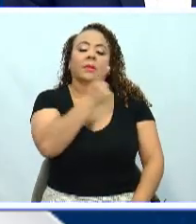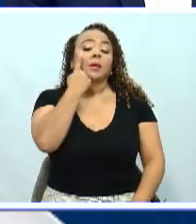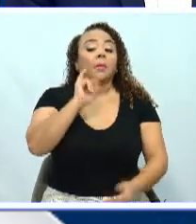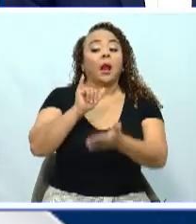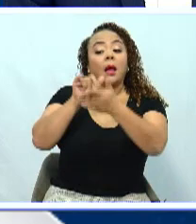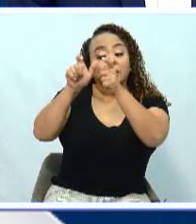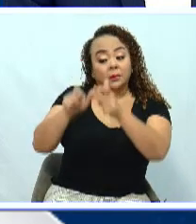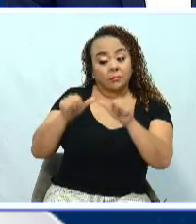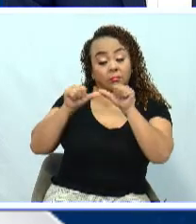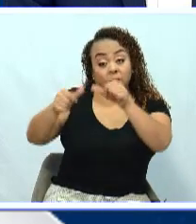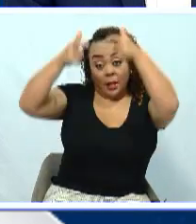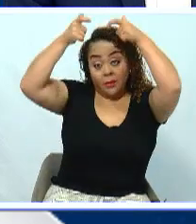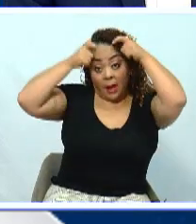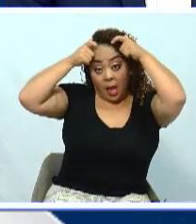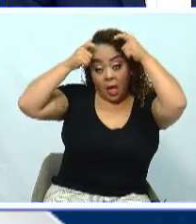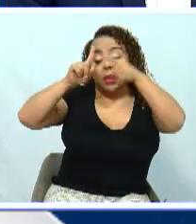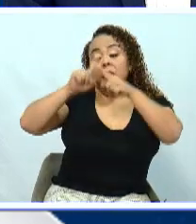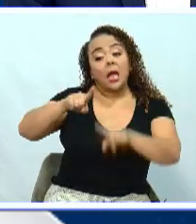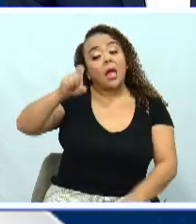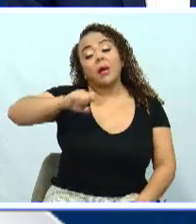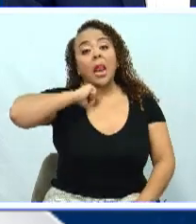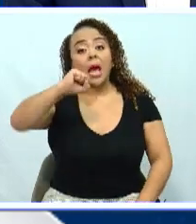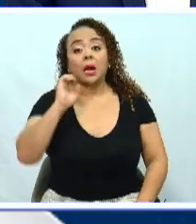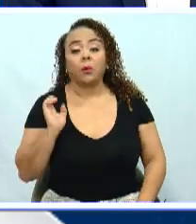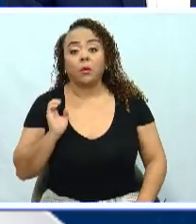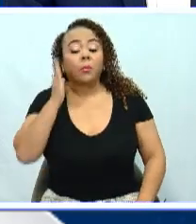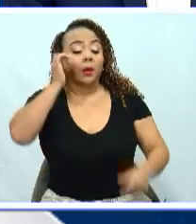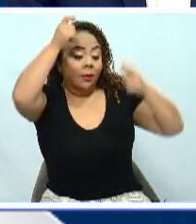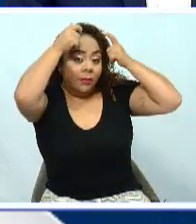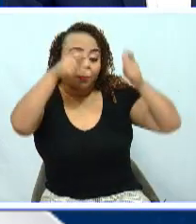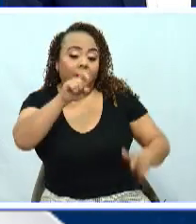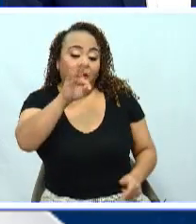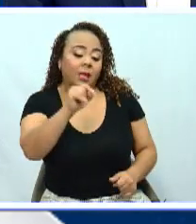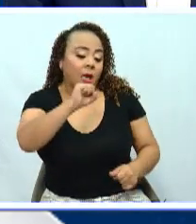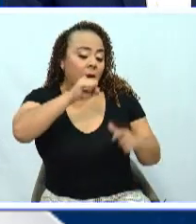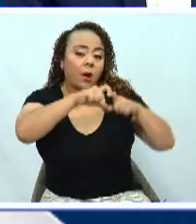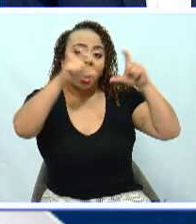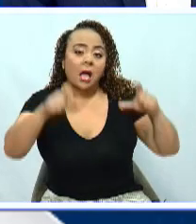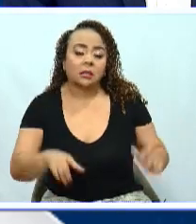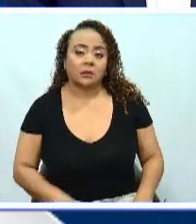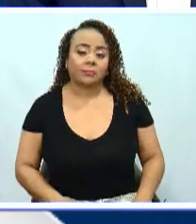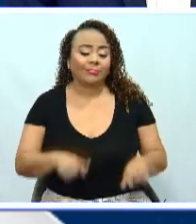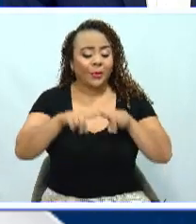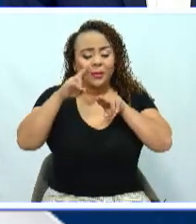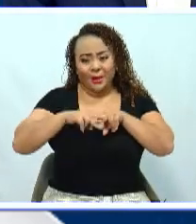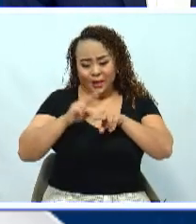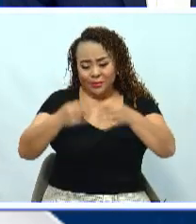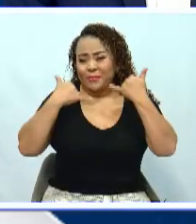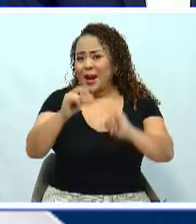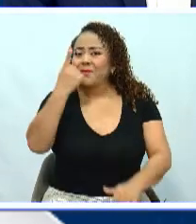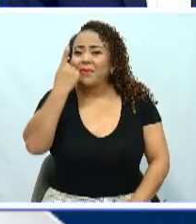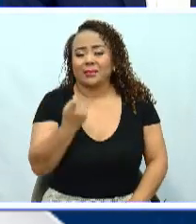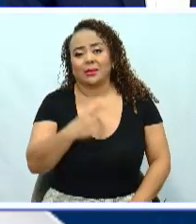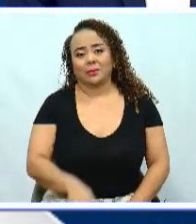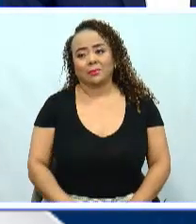ser rey en los banquillos tiene que ganárselo porque Rey paté se lo ganó en la cancha pero en los banquillos Le falta mucho